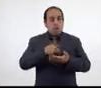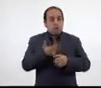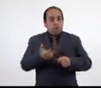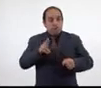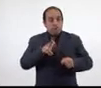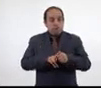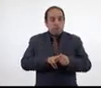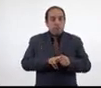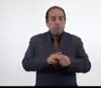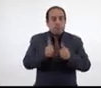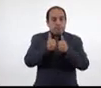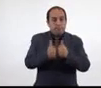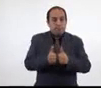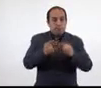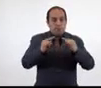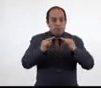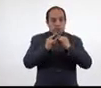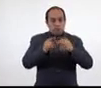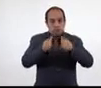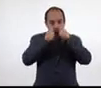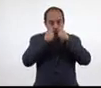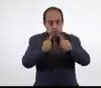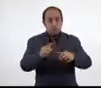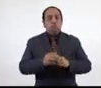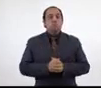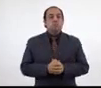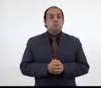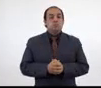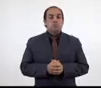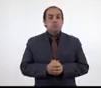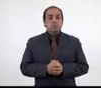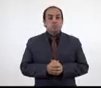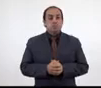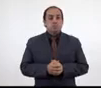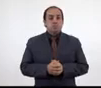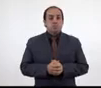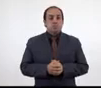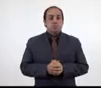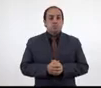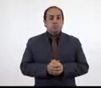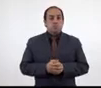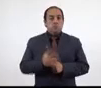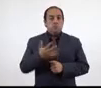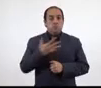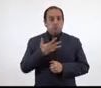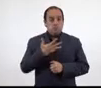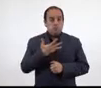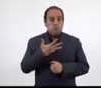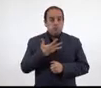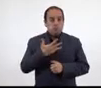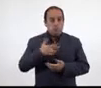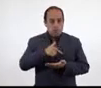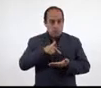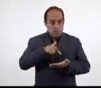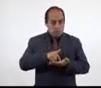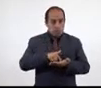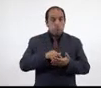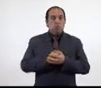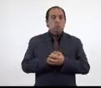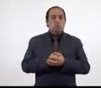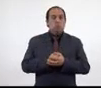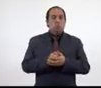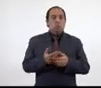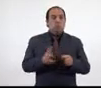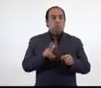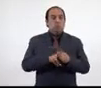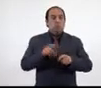están instaladas las carpas de atención en los que adicionalmente generamos también en sitio el otorgamiento